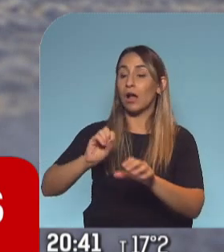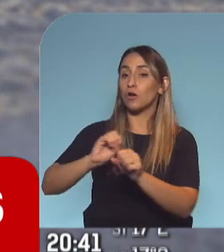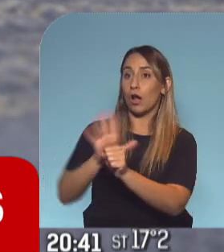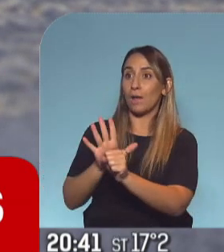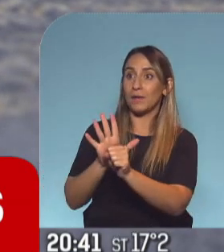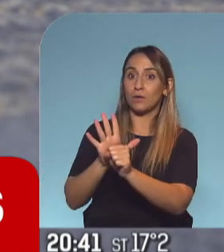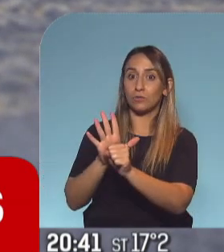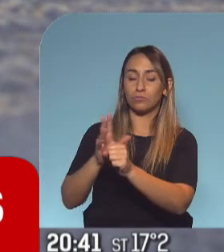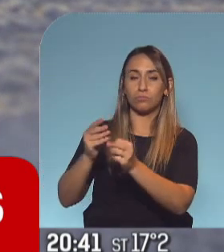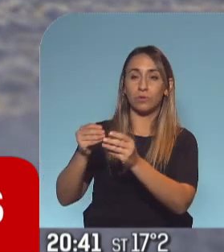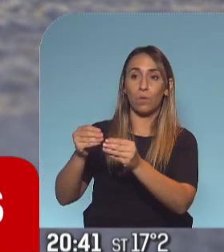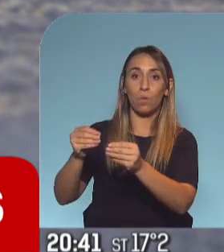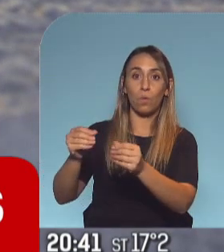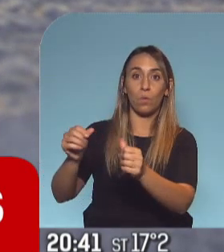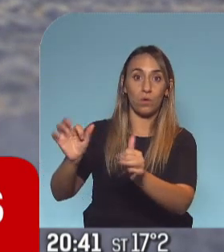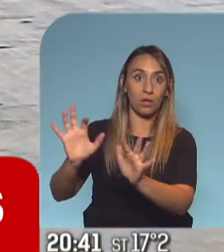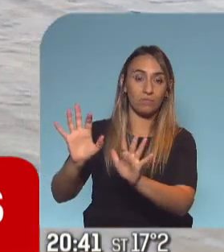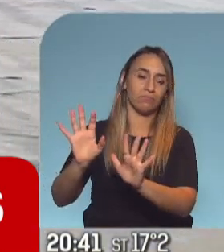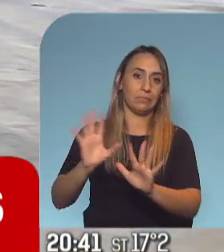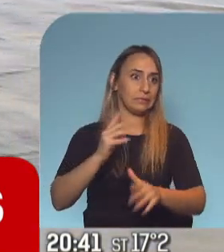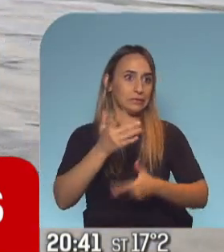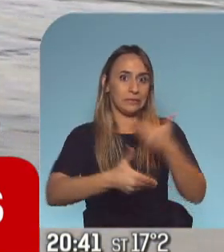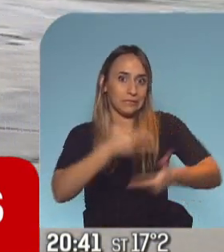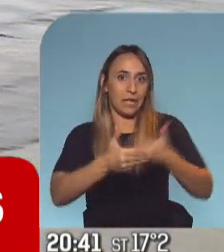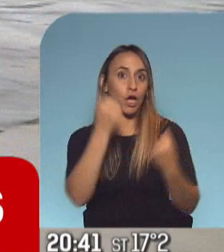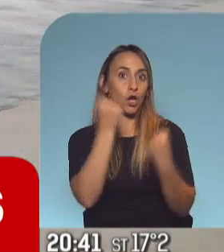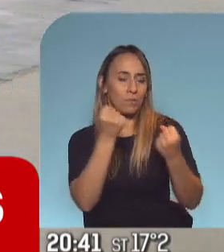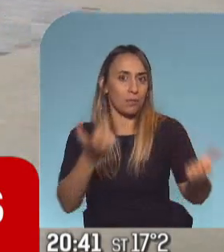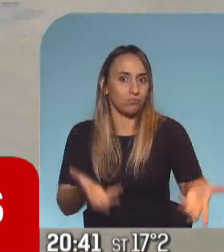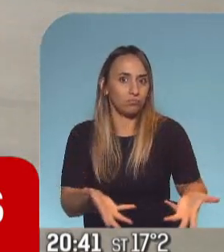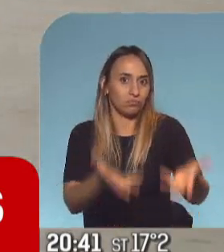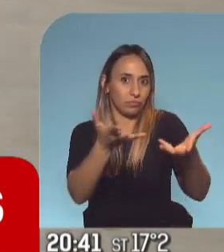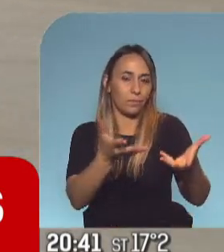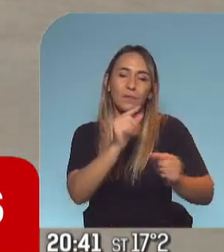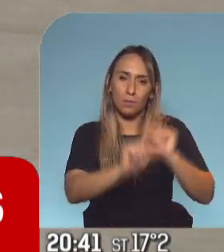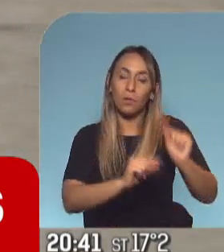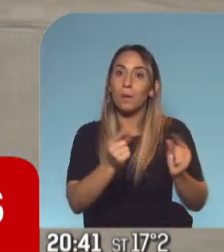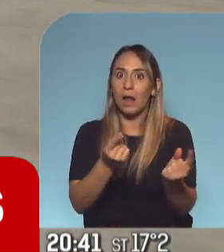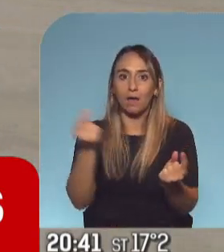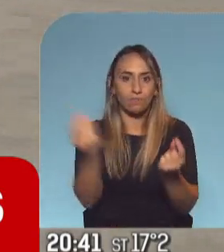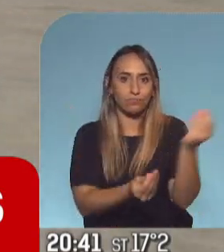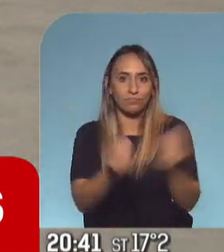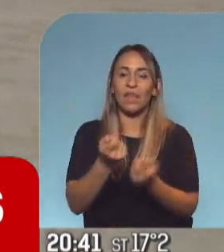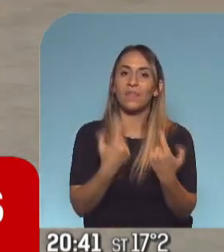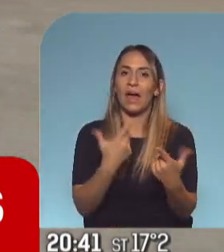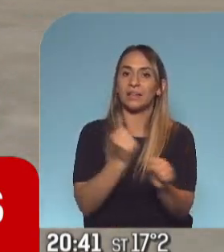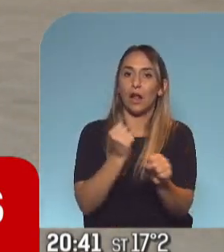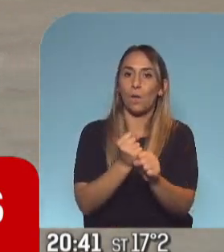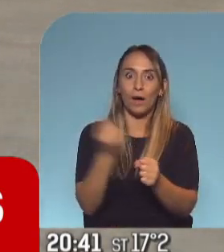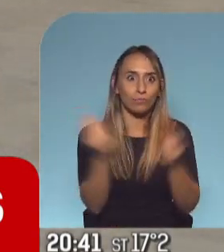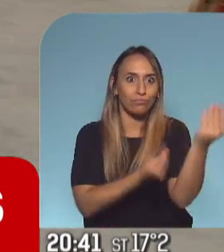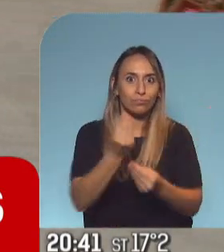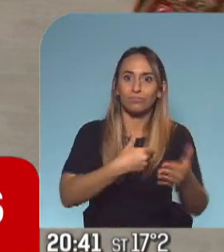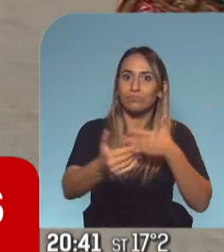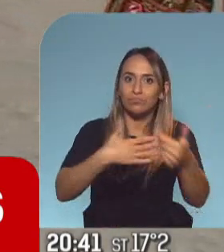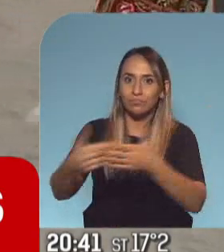lo condicione, poder reactivarse económicamente y poder generar empleo en este sector. Y a